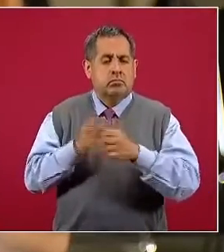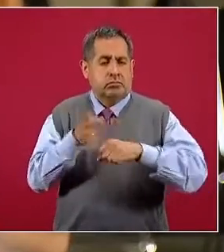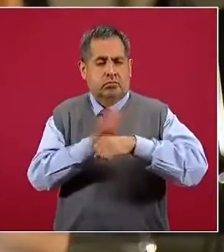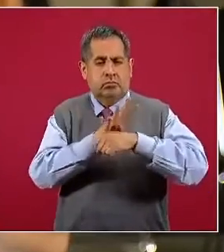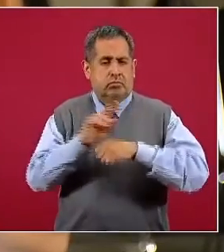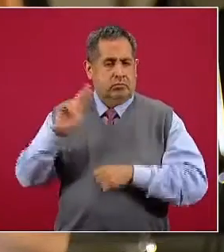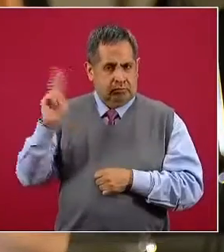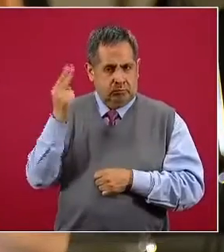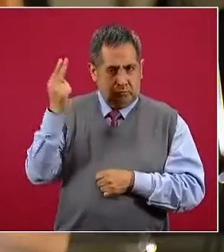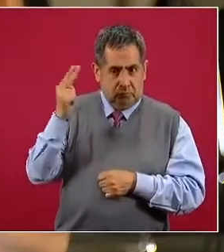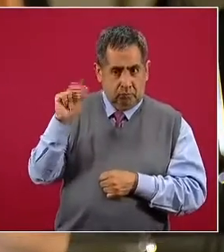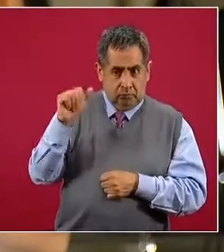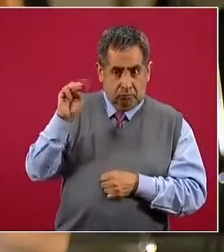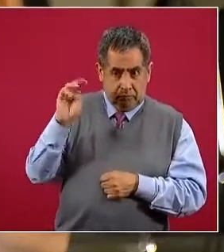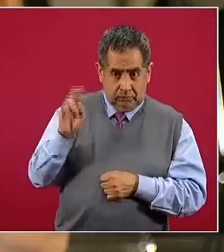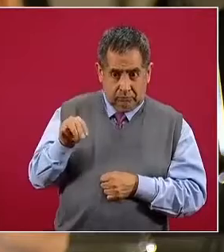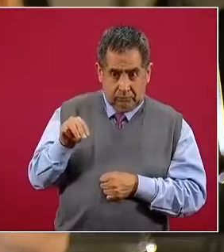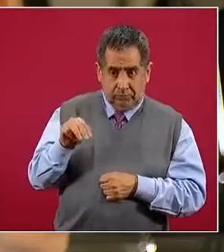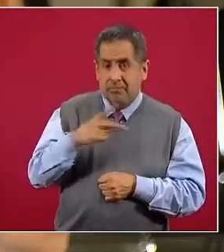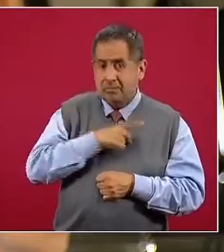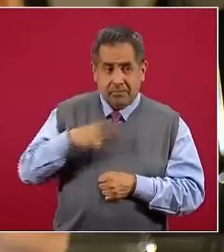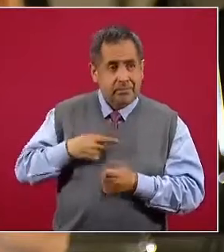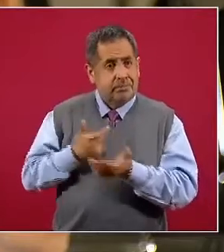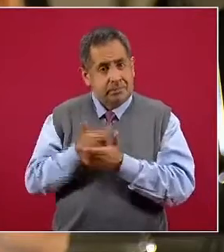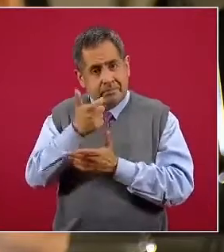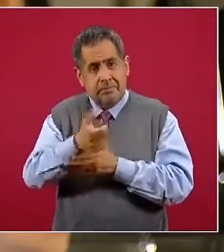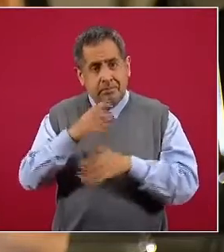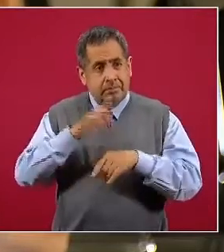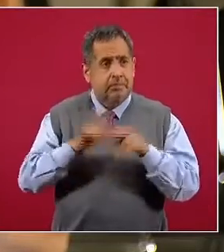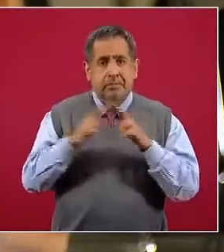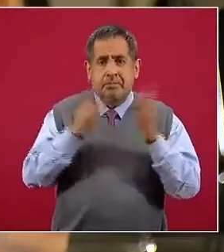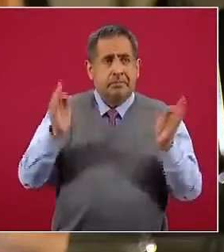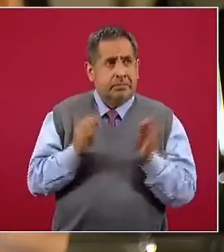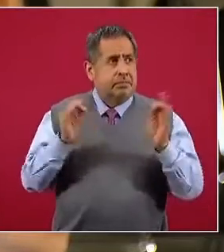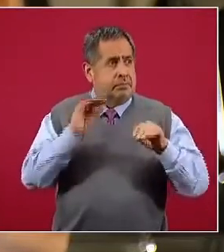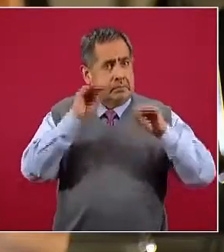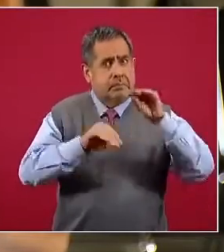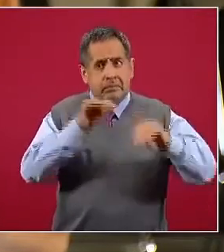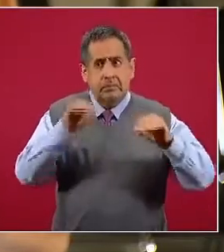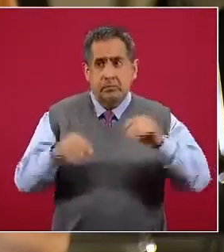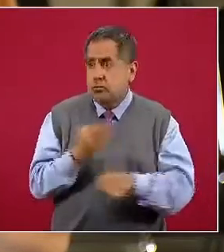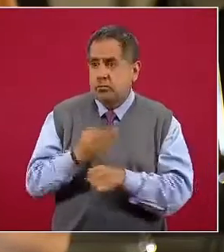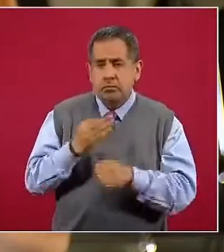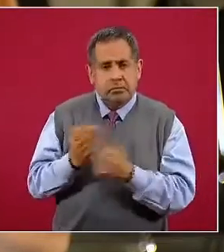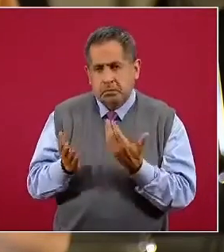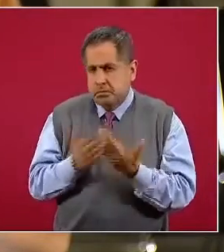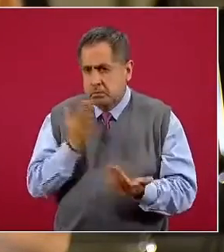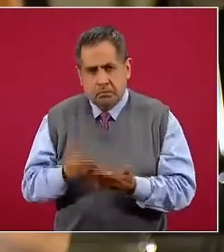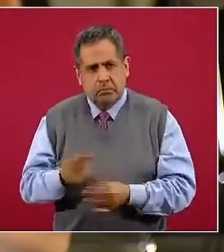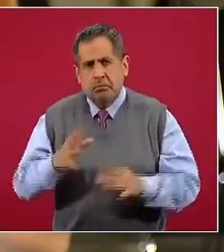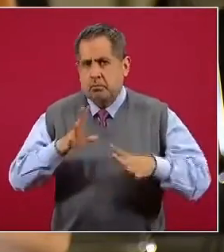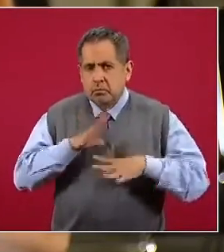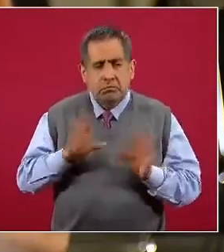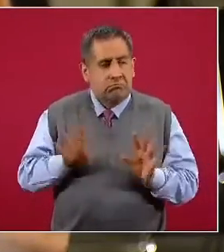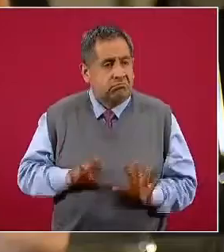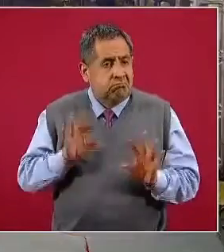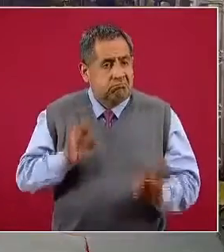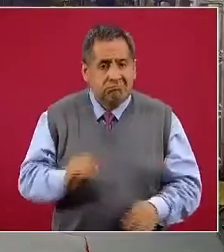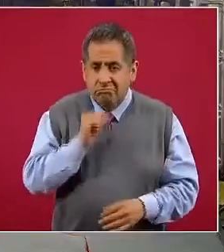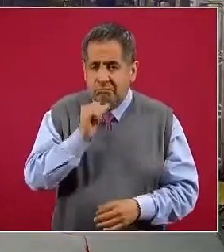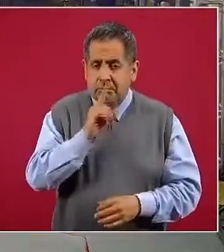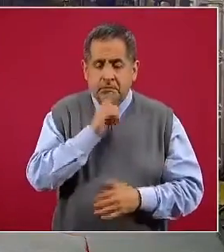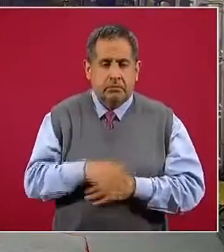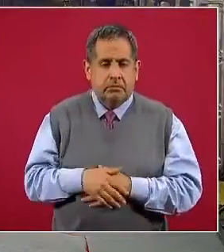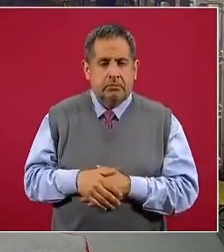de la UNAM señalaron que sí se debe invertir en una cadena de frío porque la que se tiene actualmente no es óptima para este tipo de vacuna. Gracias.